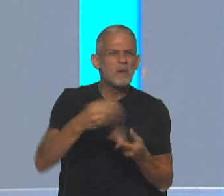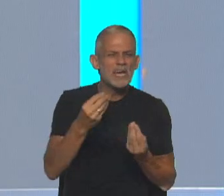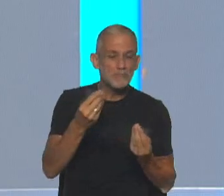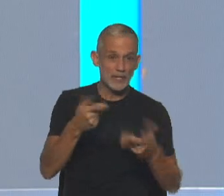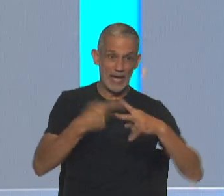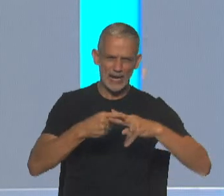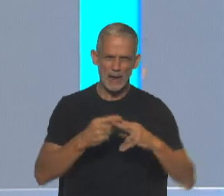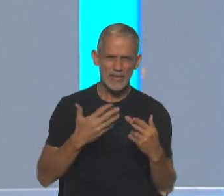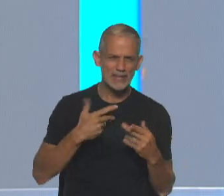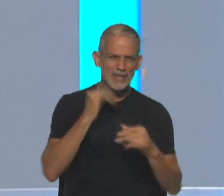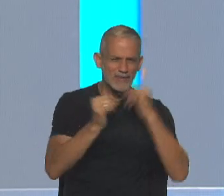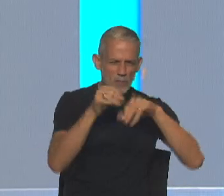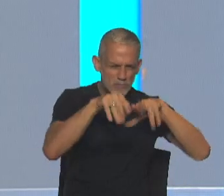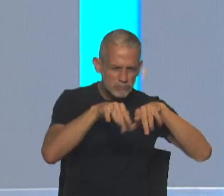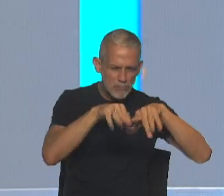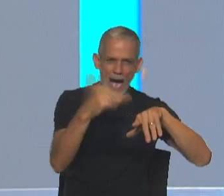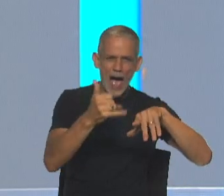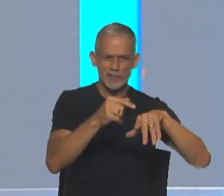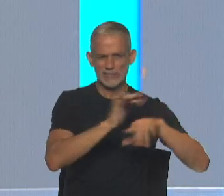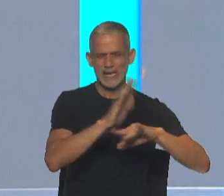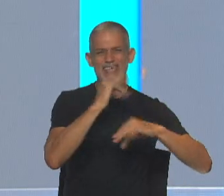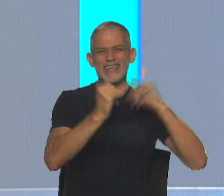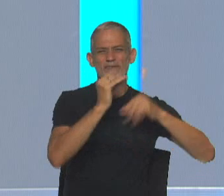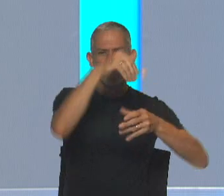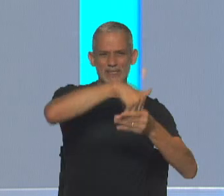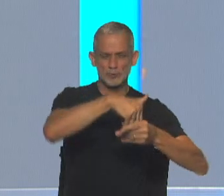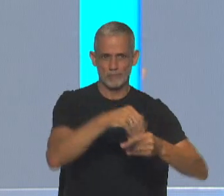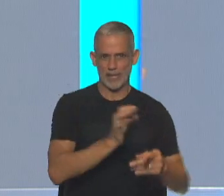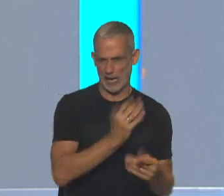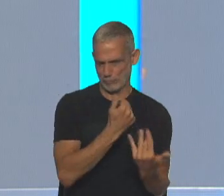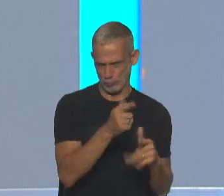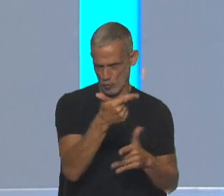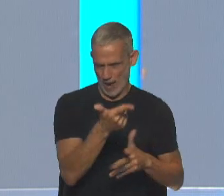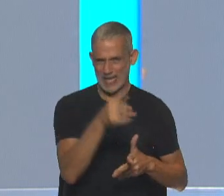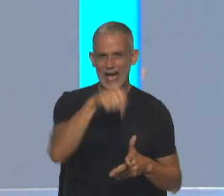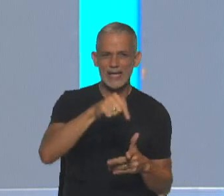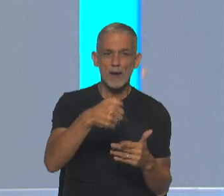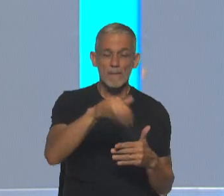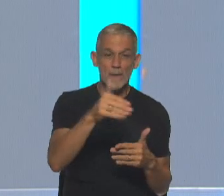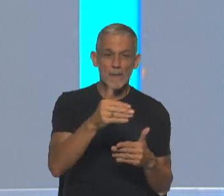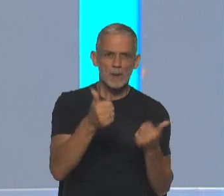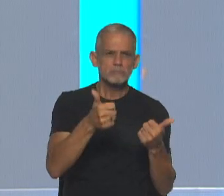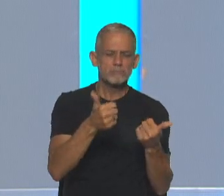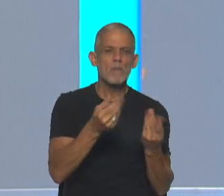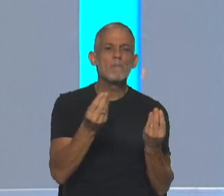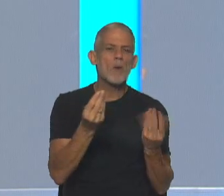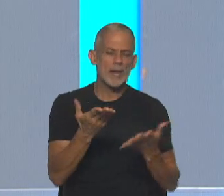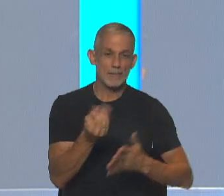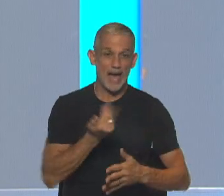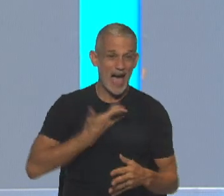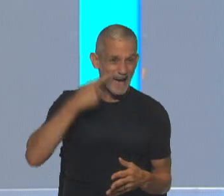herramientas informáticas que inclusive no solo no tenía un par de años atrás sino que van a ser muy útiles para esto por ejemplo